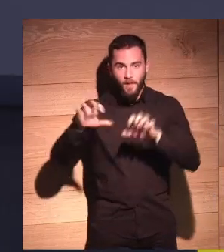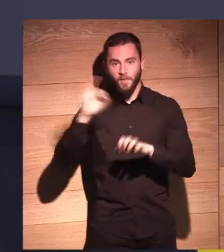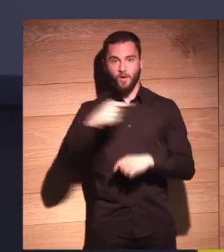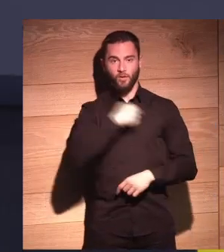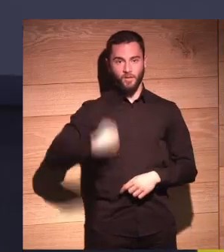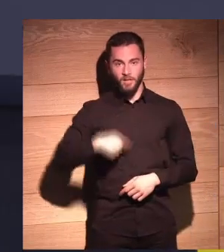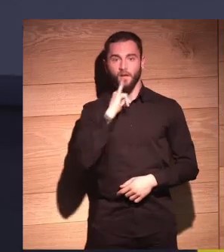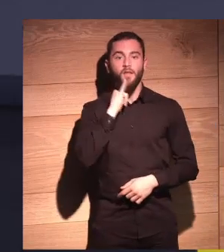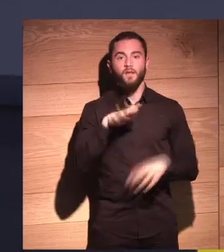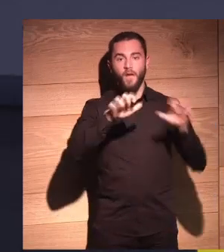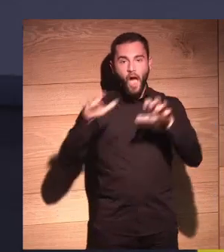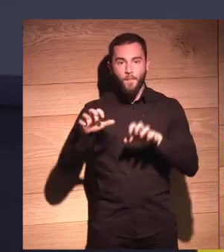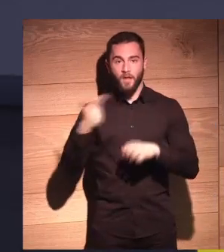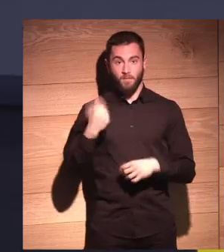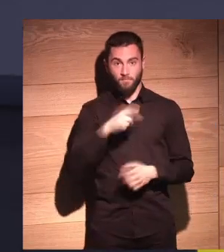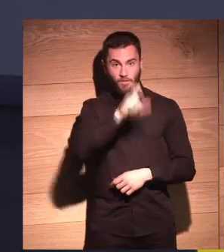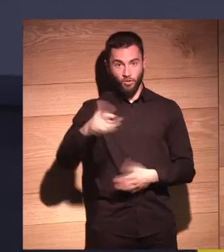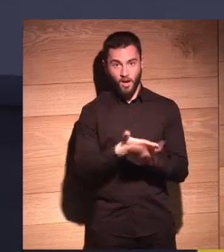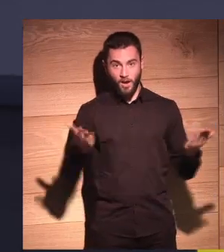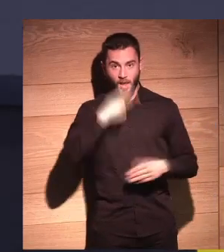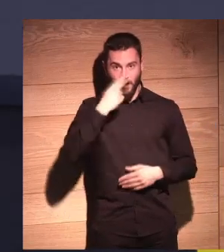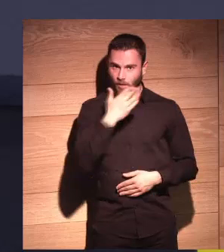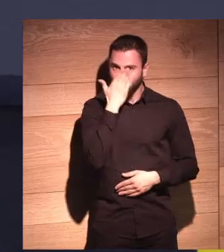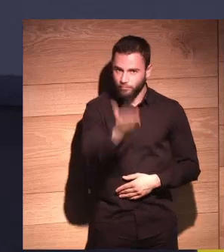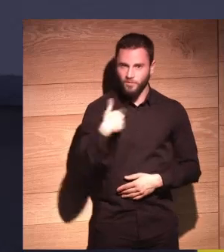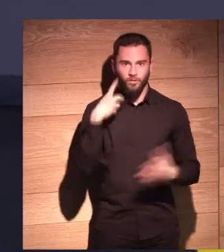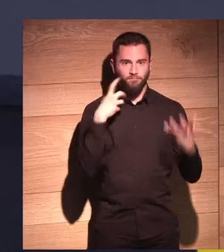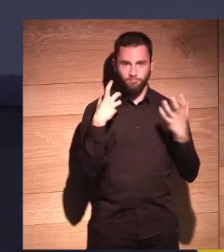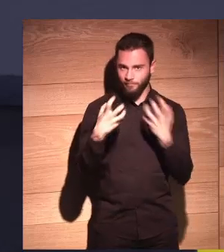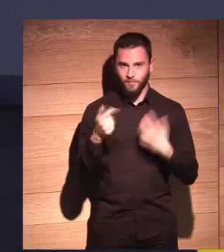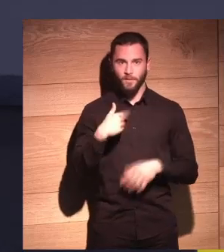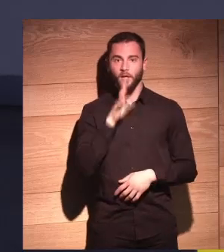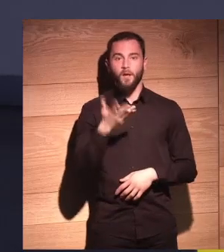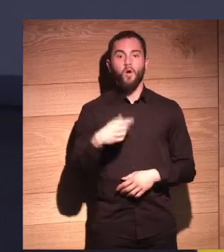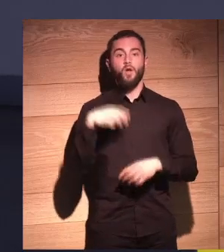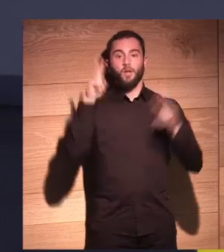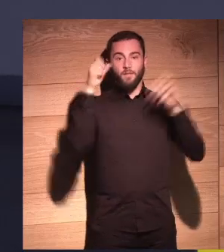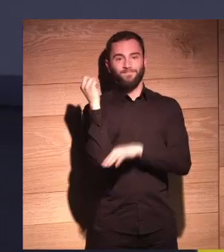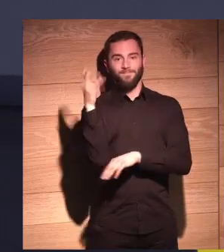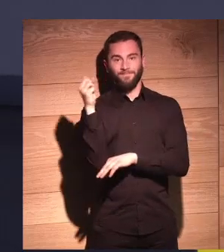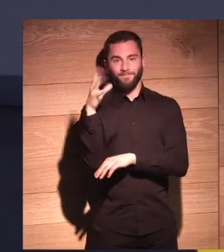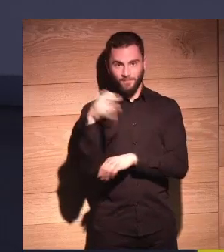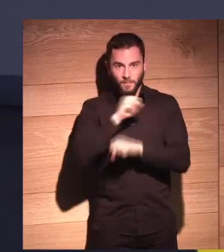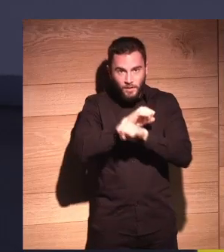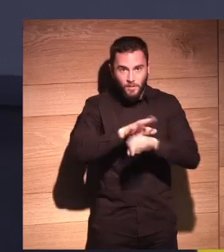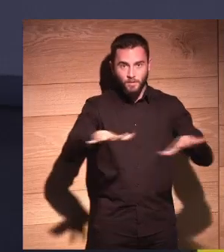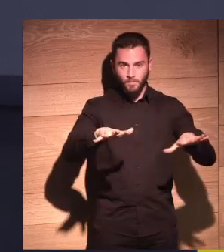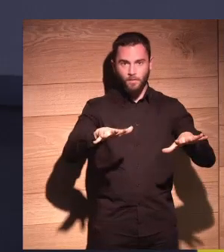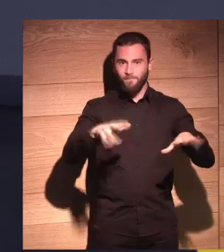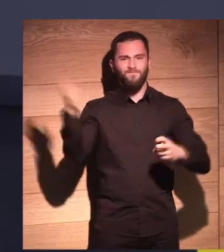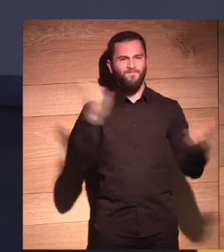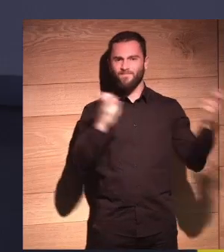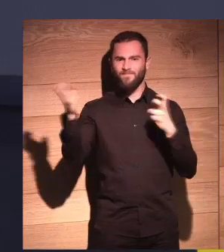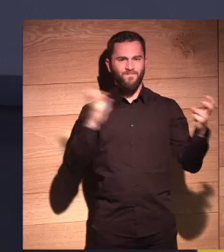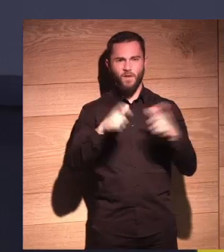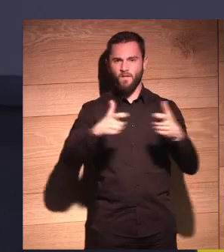tiene un interés verdadero, y yo lo he notado porque en las charlas de divulgación sobre temas de neurociencia siempre hay muchísima asistencia.